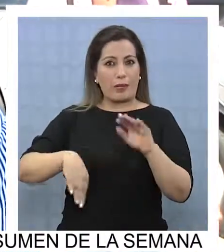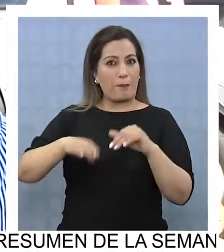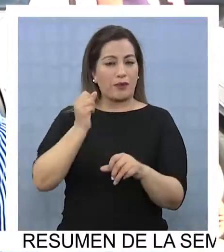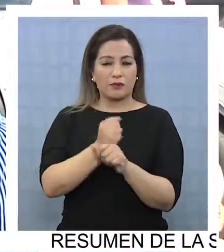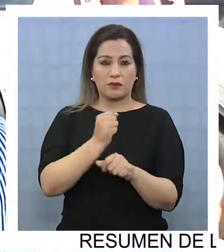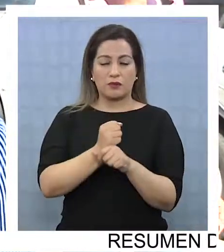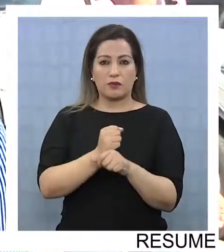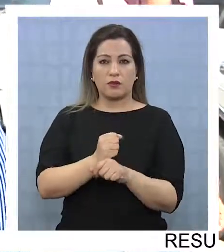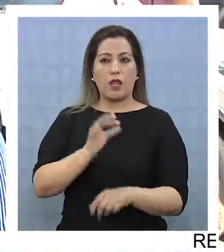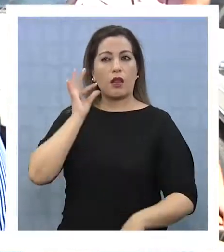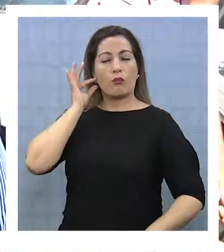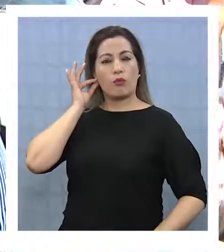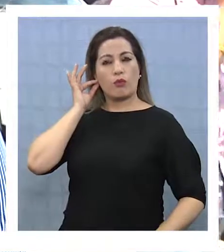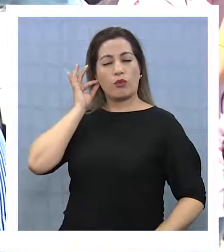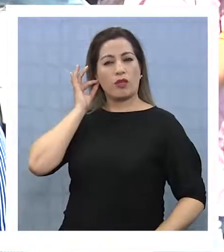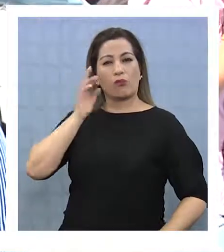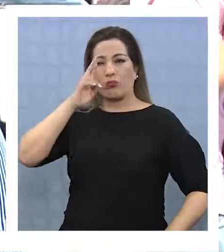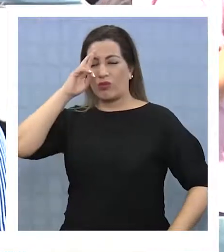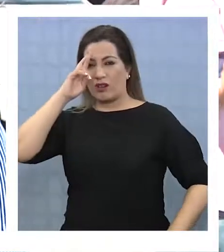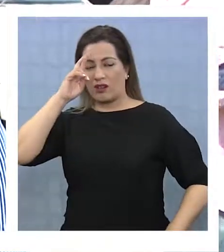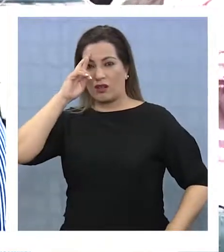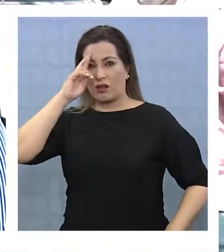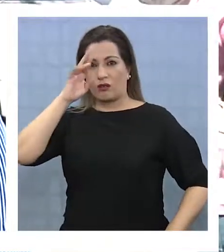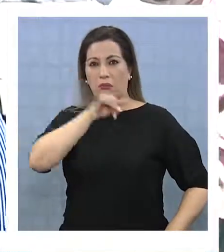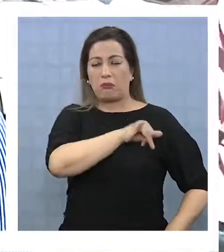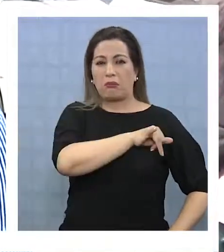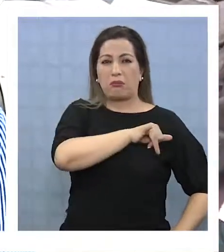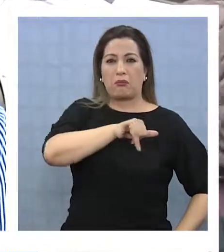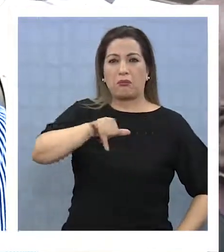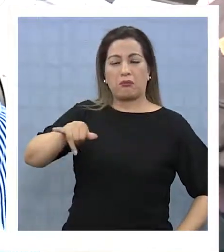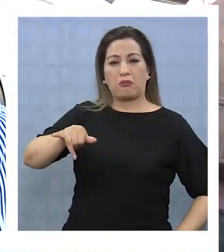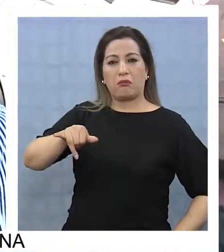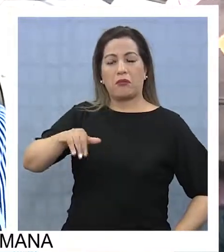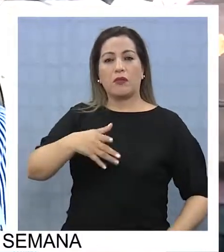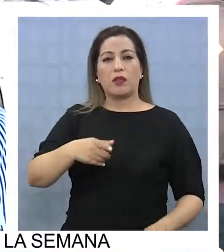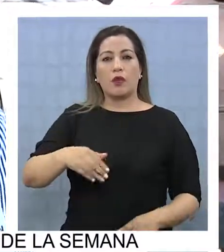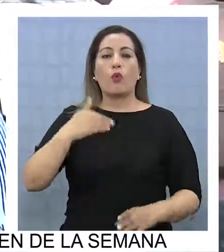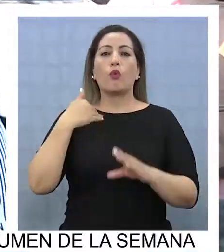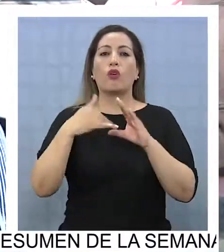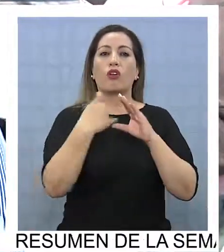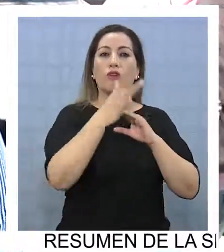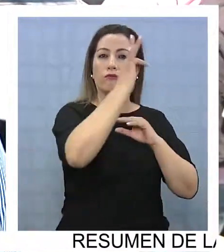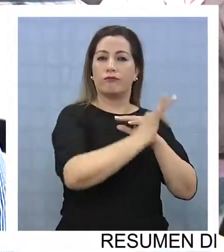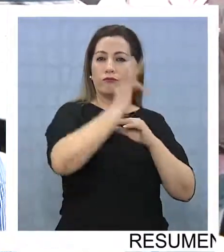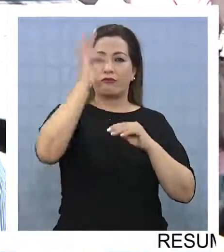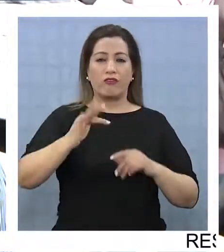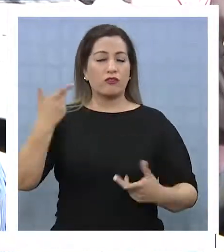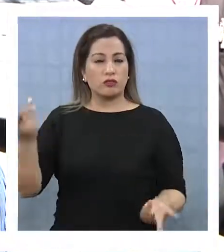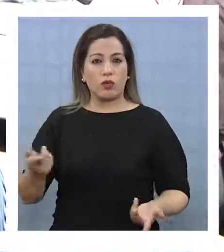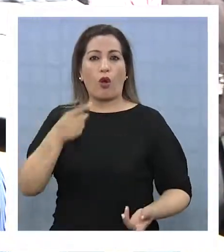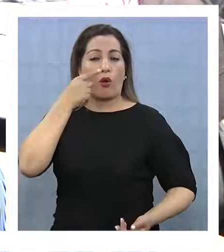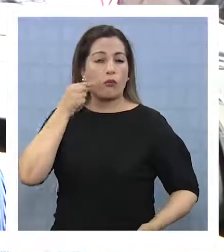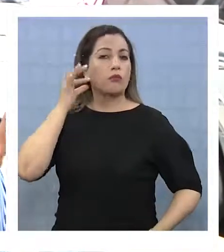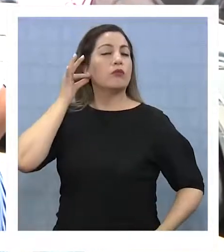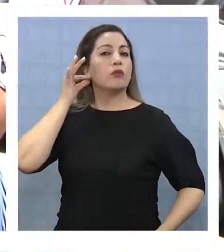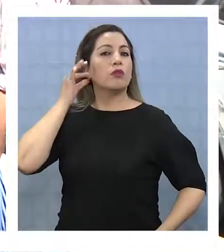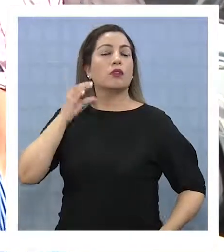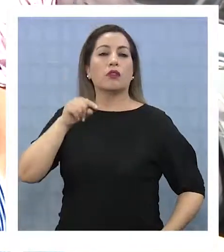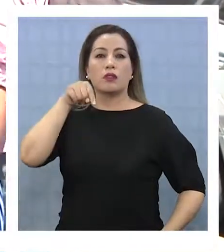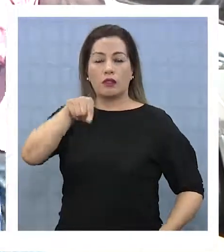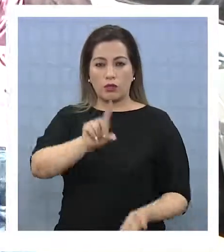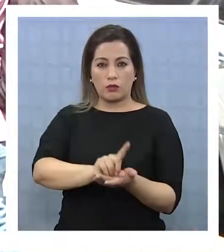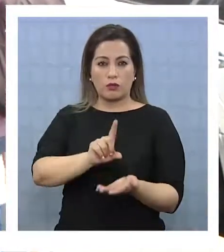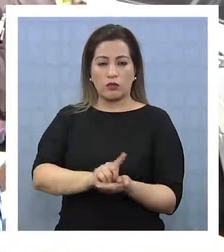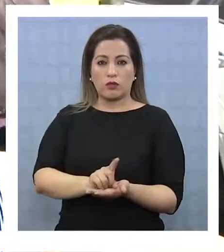Llega extrañamente, muy extrañamente, a la semana después le envía un correo a sus funcionarios y funcionarias de la Contraloría acá en Iquique,